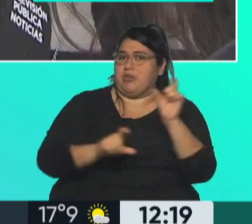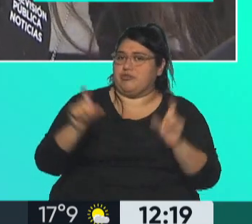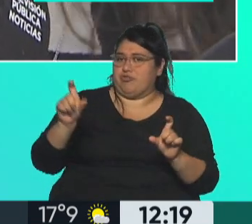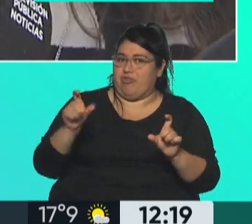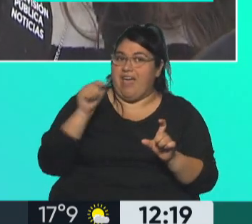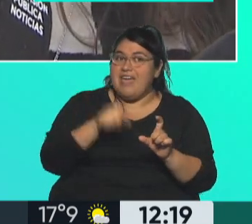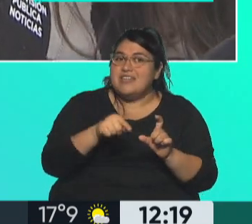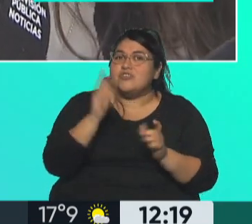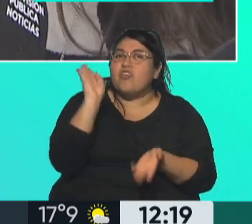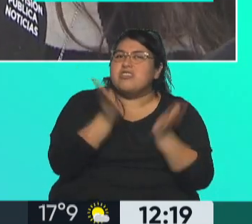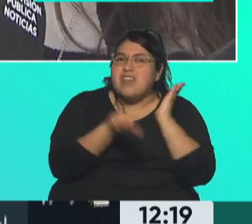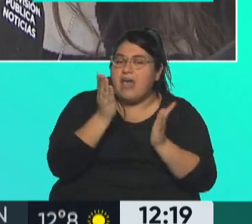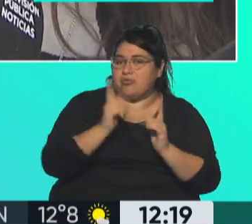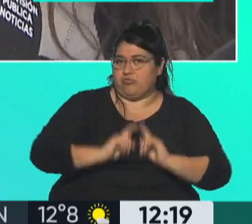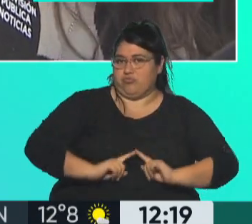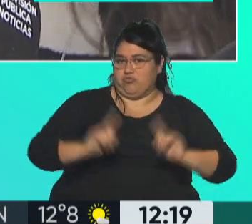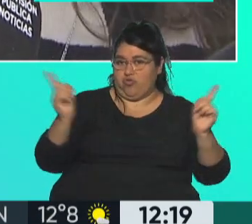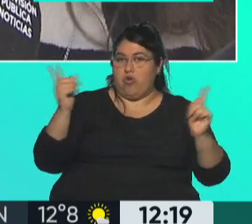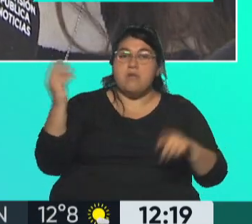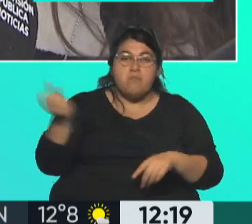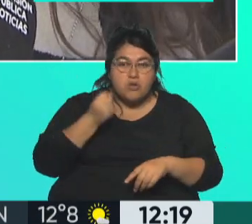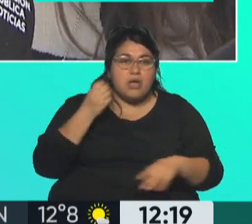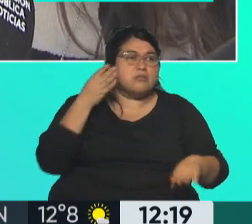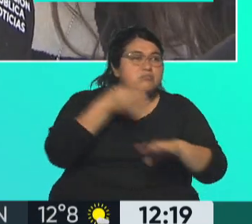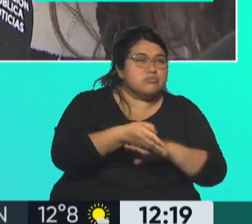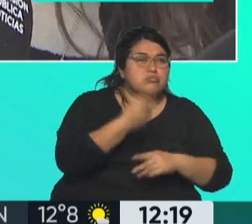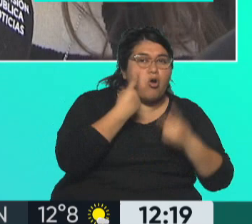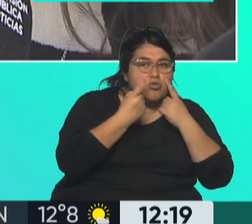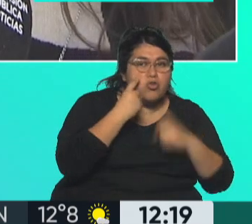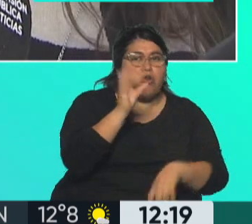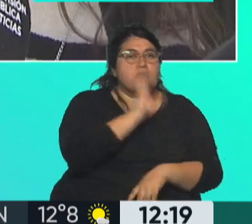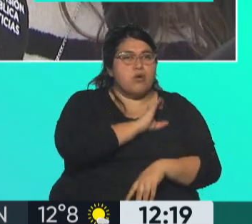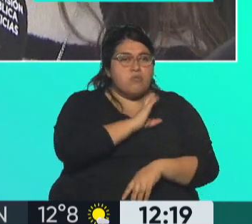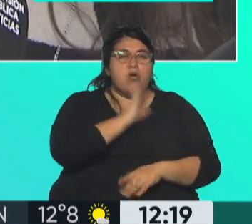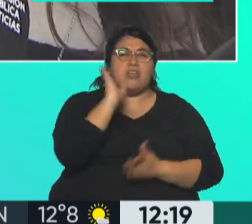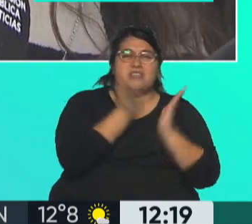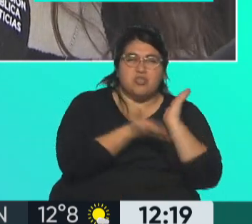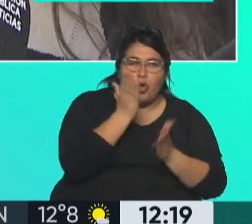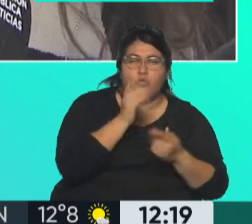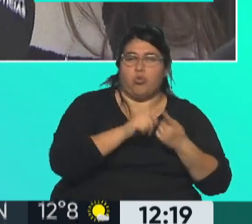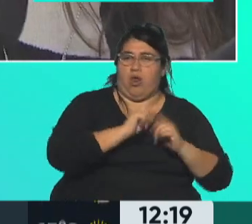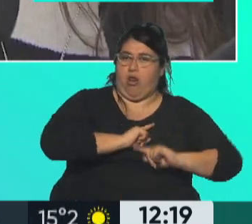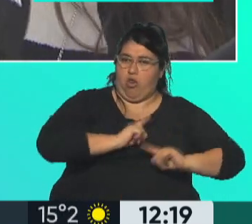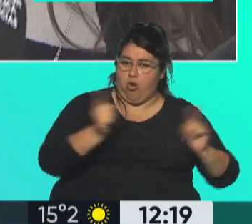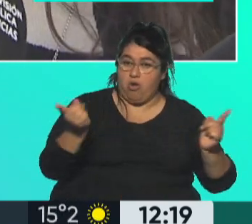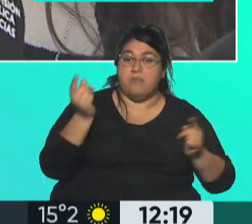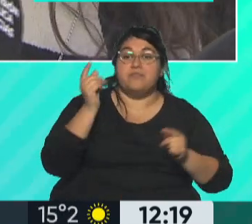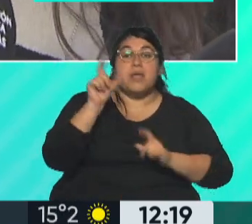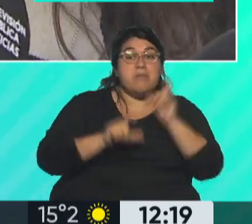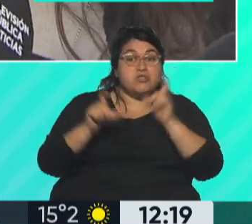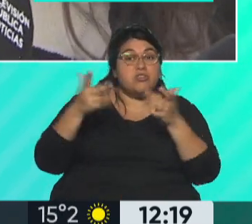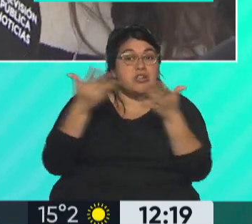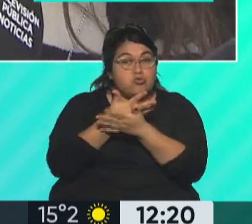eso, garantizar, supervisar las comisarías, ver que no se lleven adelante hechos de tortura, con las personas que tienen